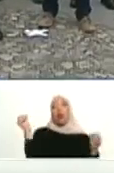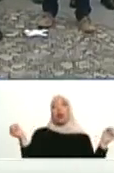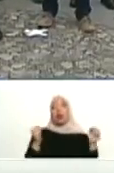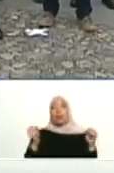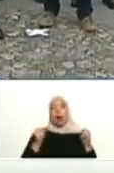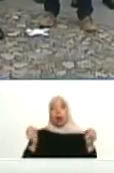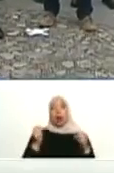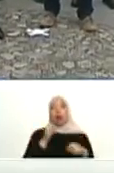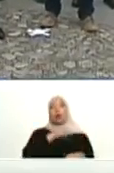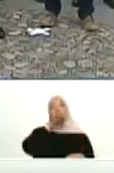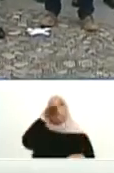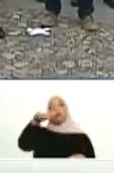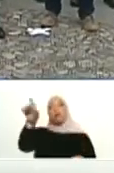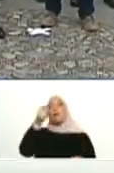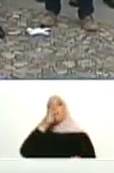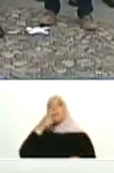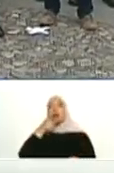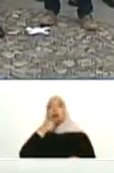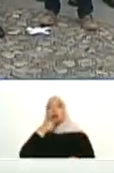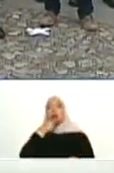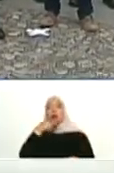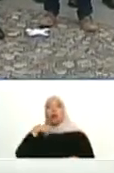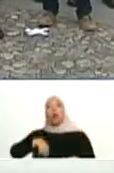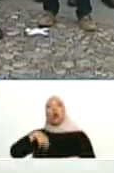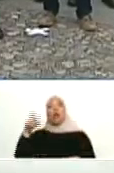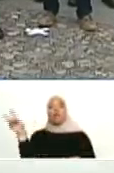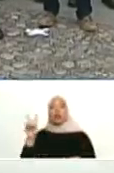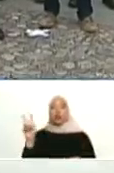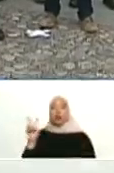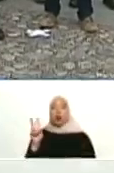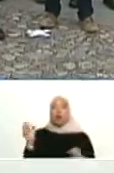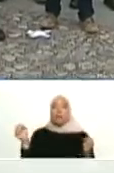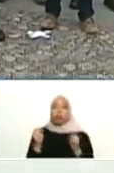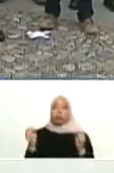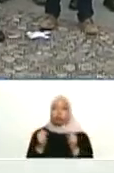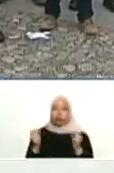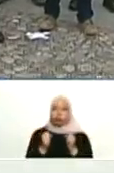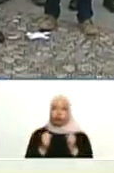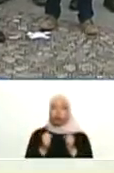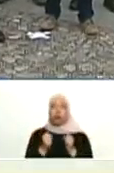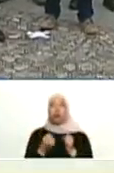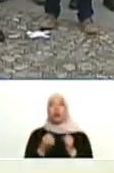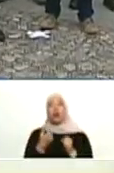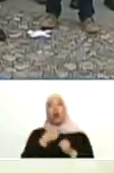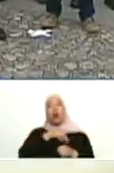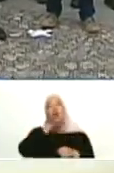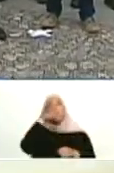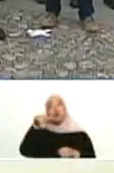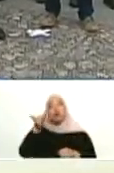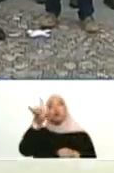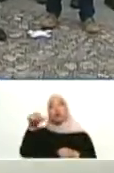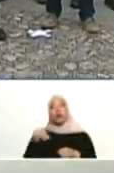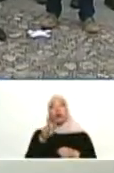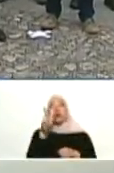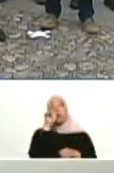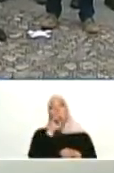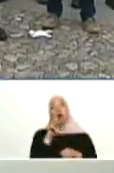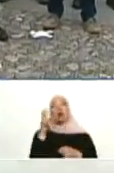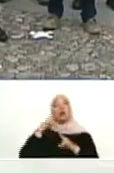del Táchira, de los Andes venezolanos. De verdad, nos sentimos orgullosos. Yo tengo sangre